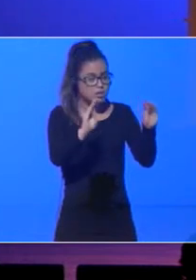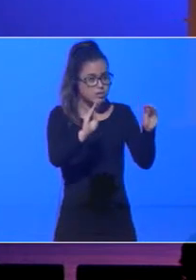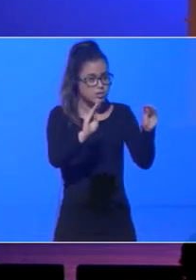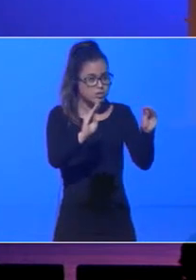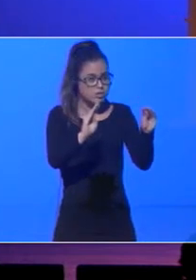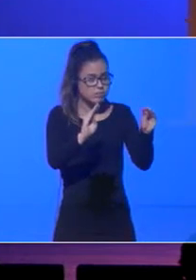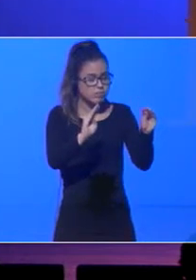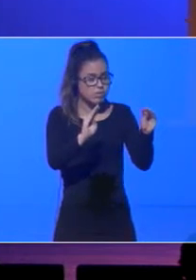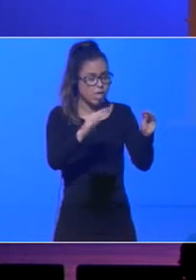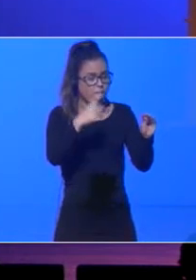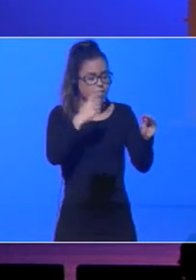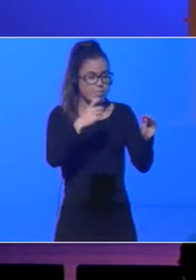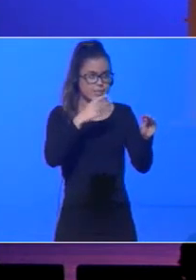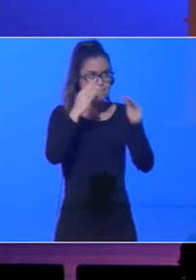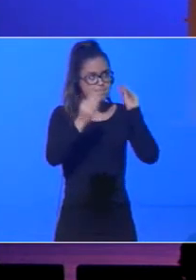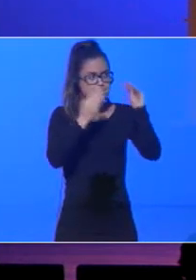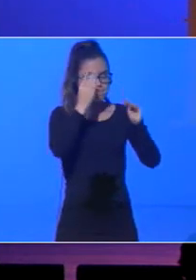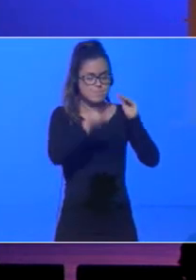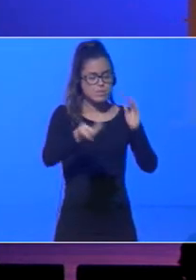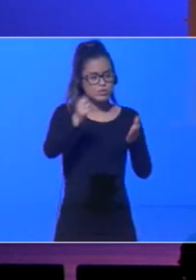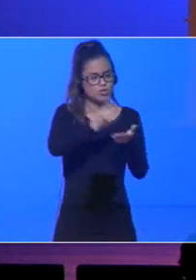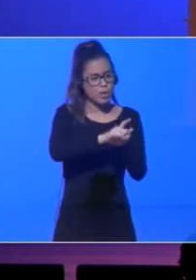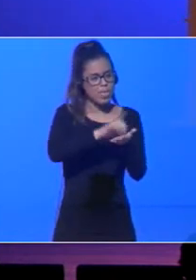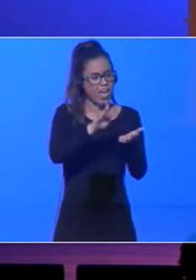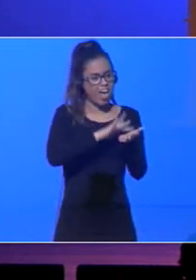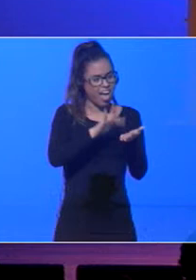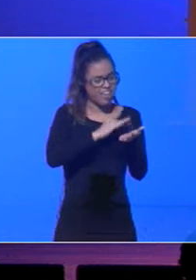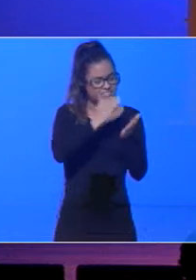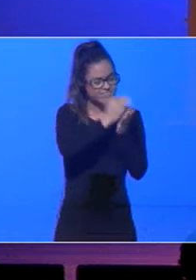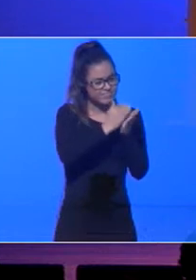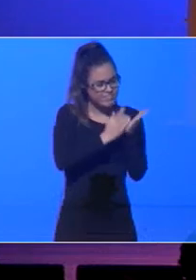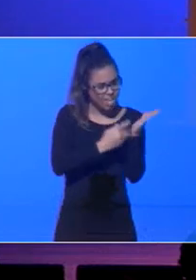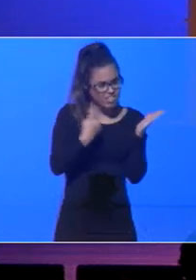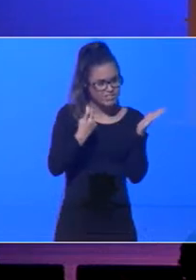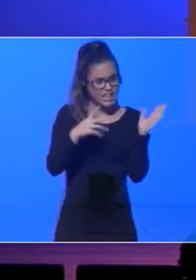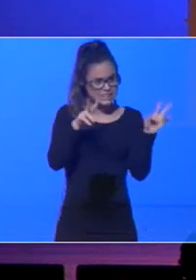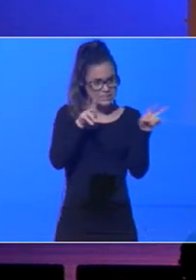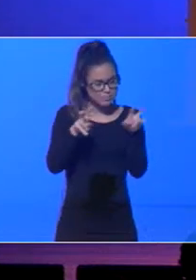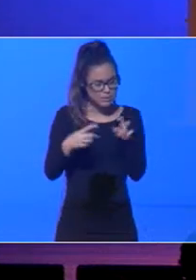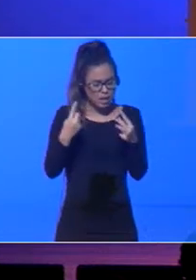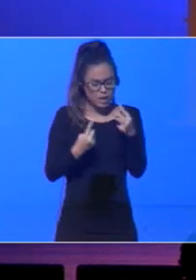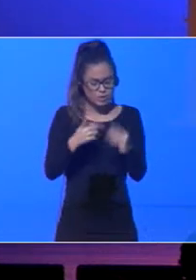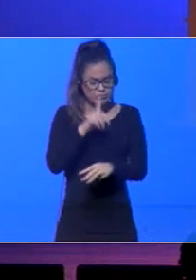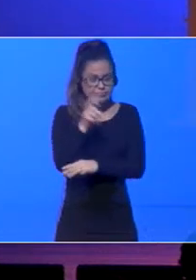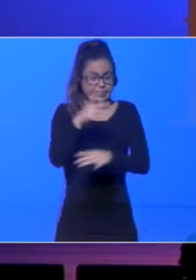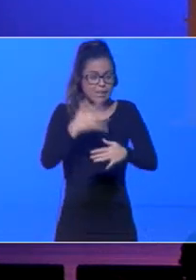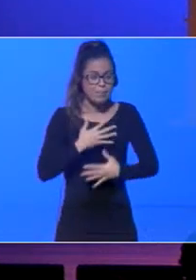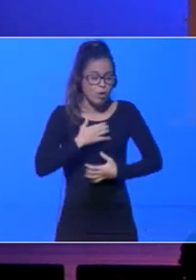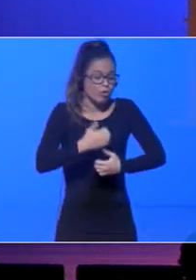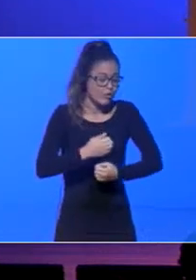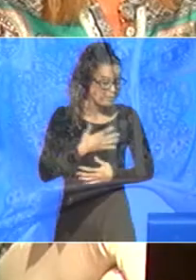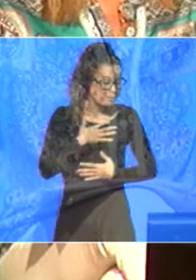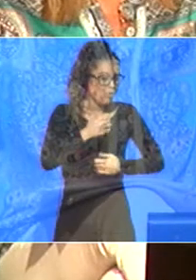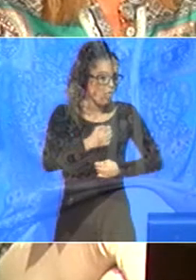buelta bat eman beharriako, hor agenda batzuk ipini behar dira, gai batzuk derrigorrezko, ez que, klaro,